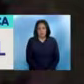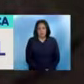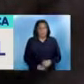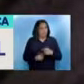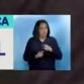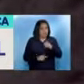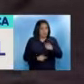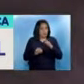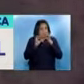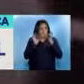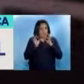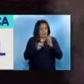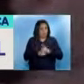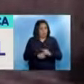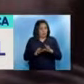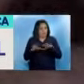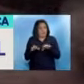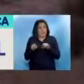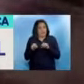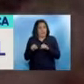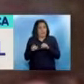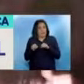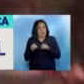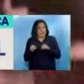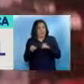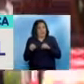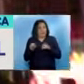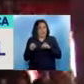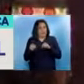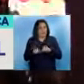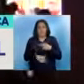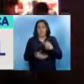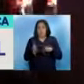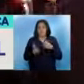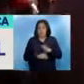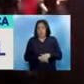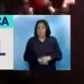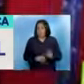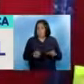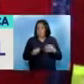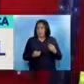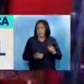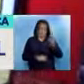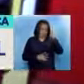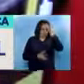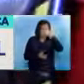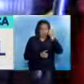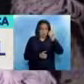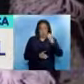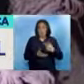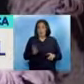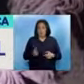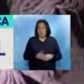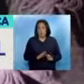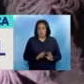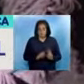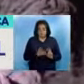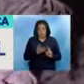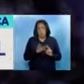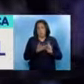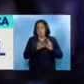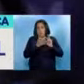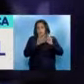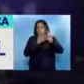Pero este menino solo se aferraba más al pino en el que estaba, por lo que los bomberos tuvieron que ir a su